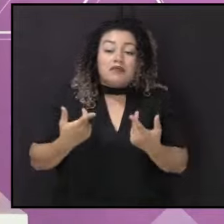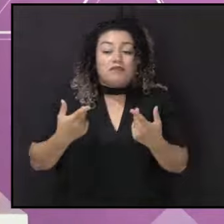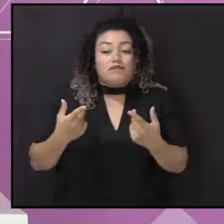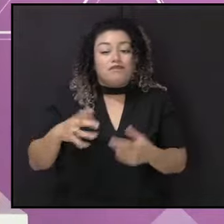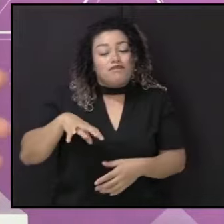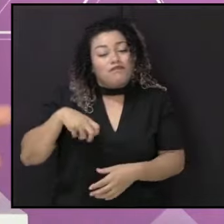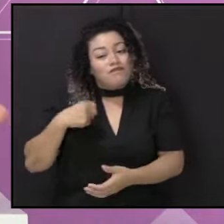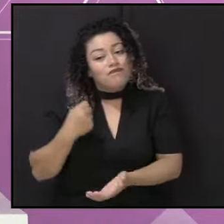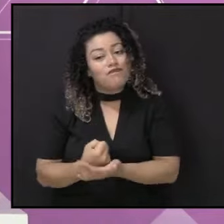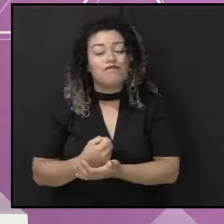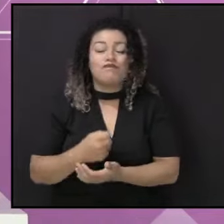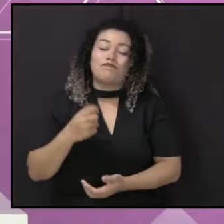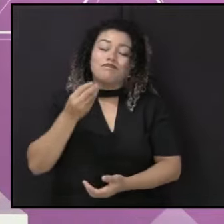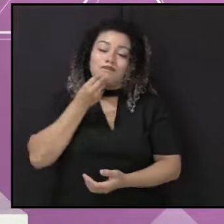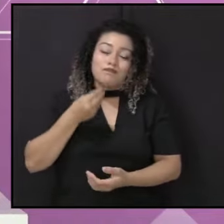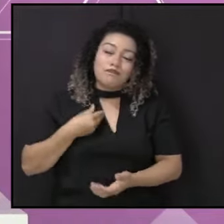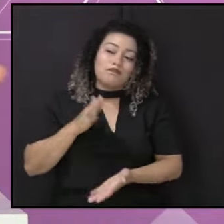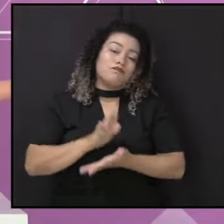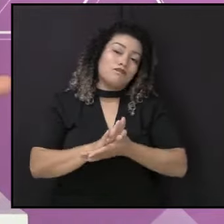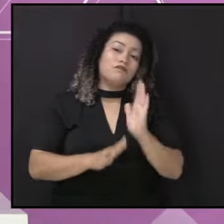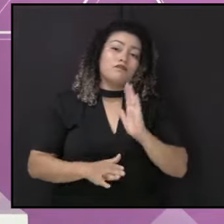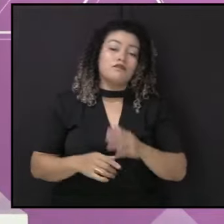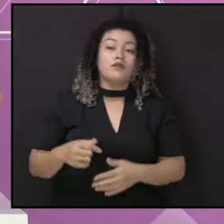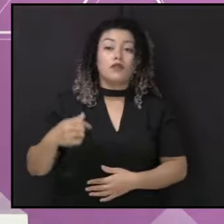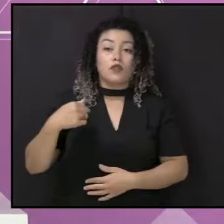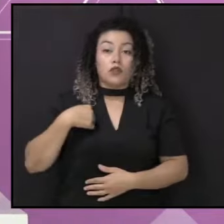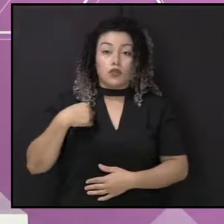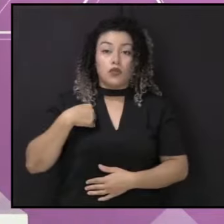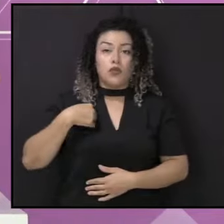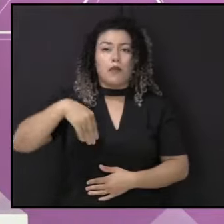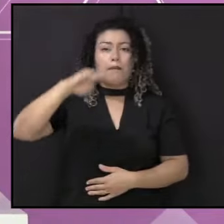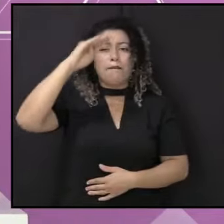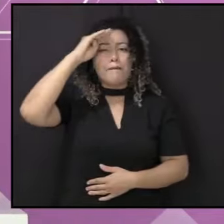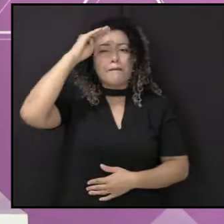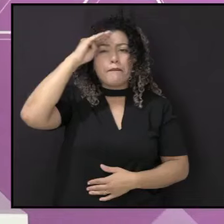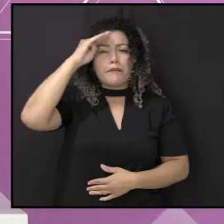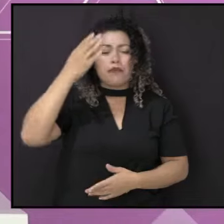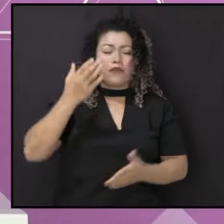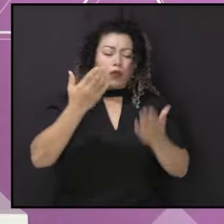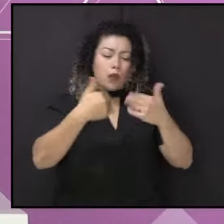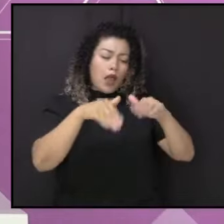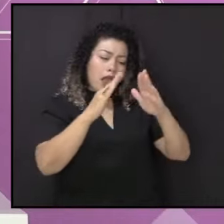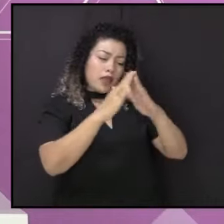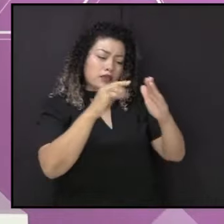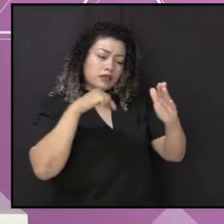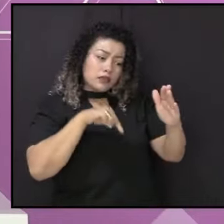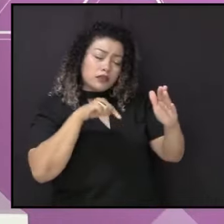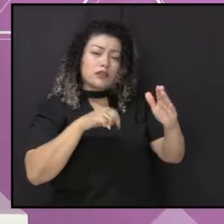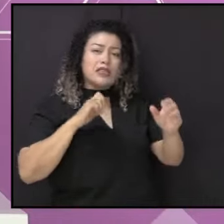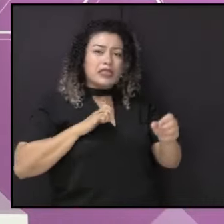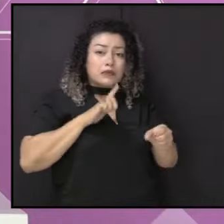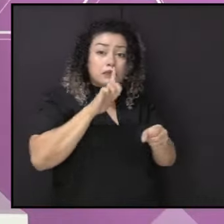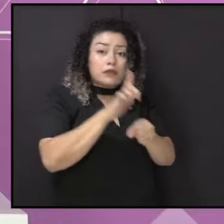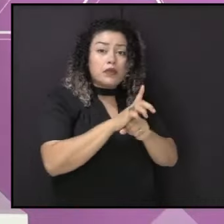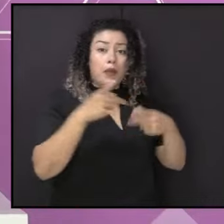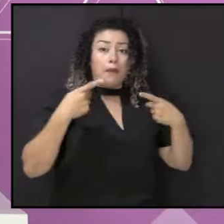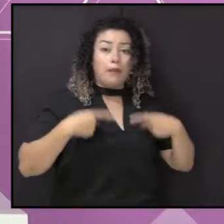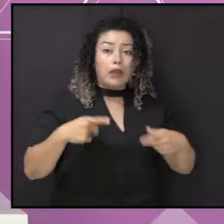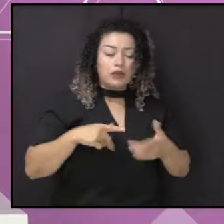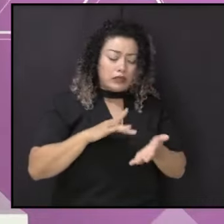obligadas. En lo particular, propongo una casa del migrante donde se den servicios pertinentes, necesarios,